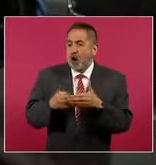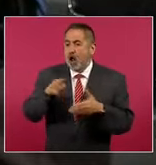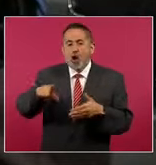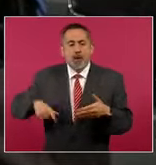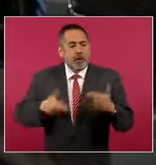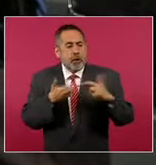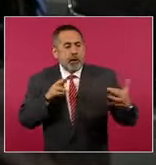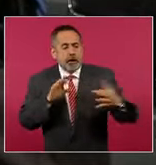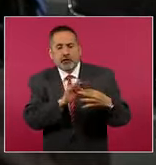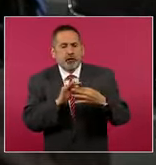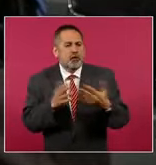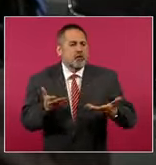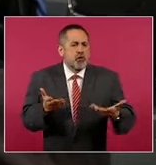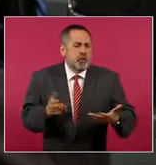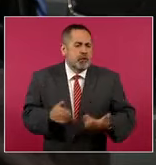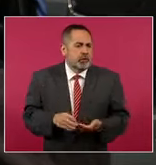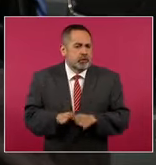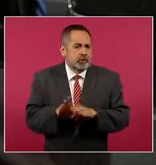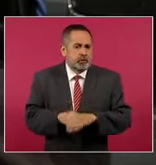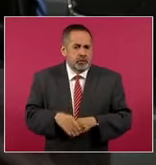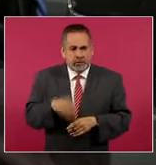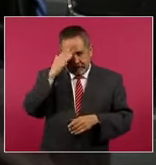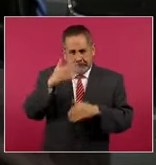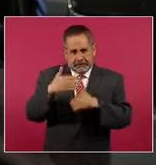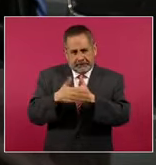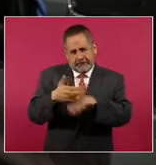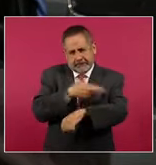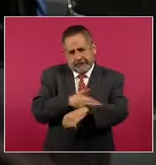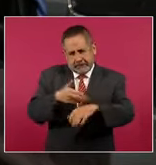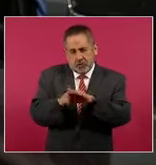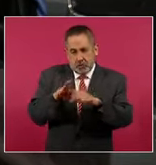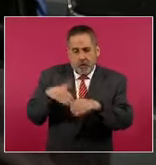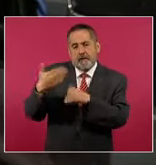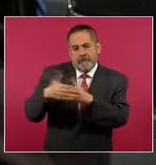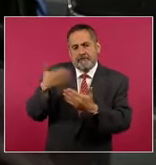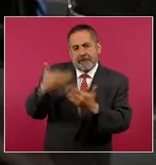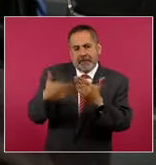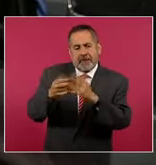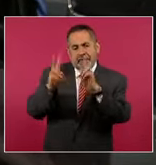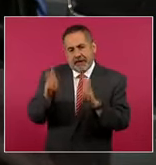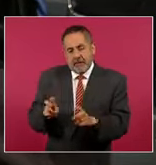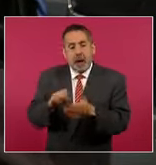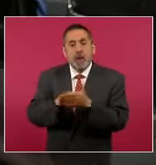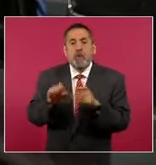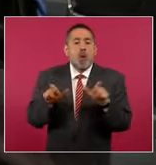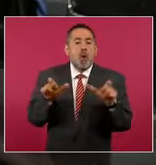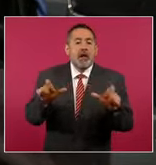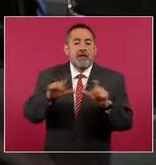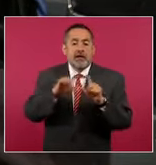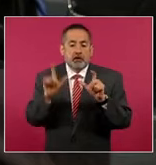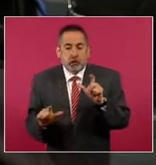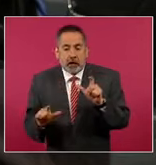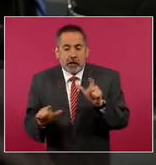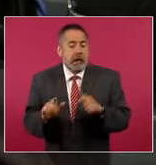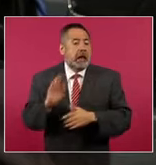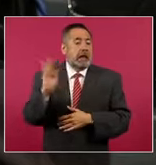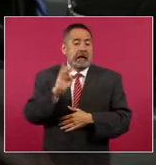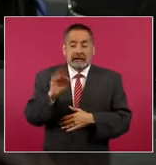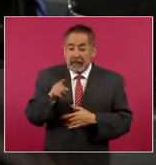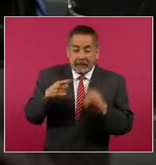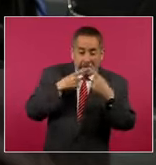que es necesario sobre este tema de la reforma, cuando sabemos que están pendientes algunos temas, por ejemplo, de la Guardia Nacional, y que podría llegar el